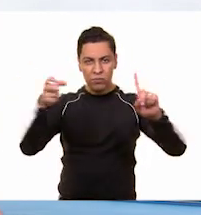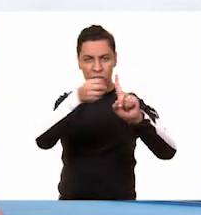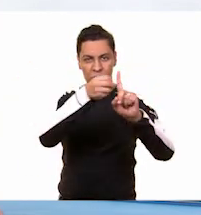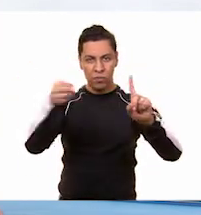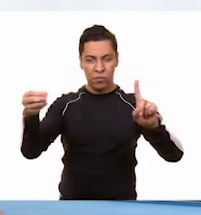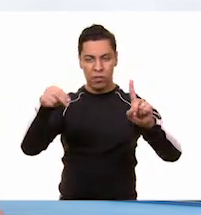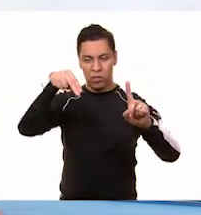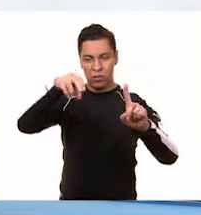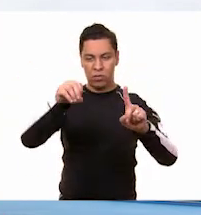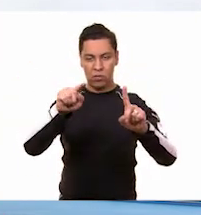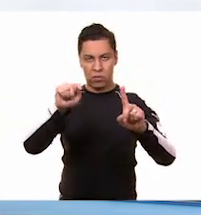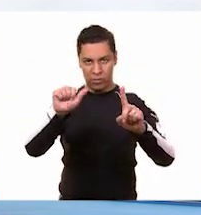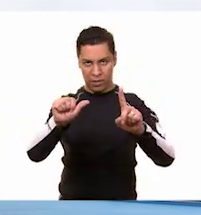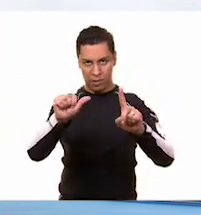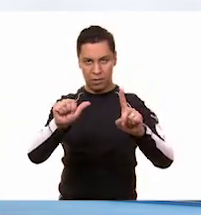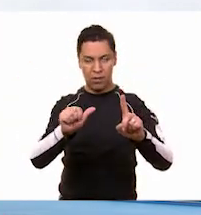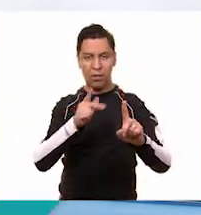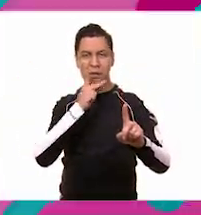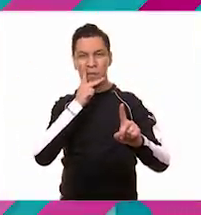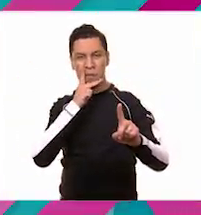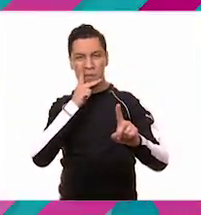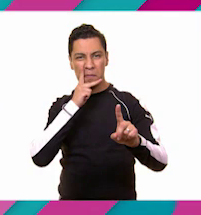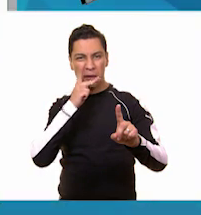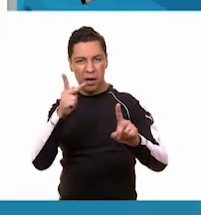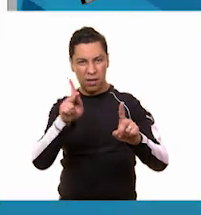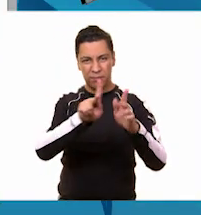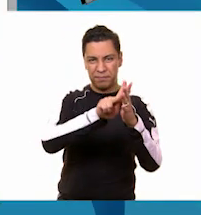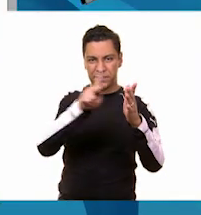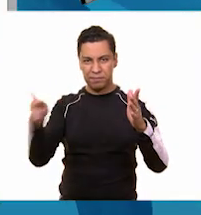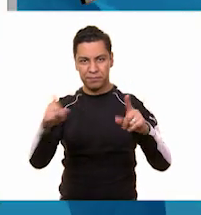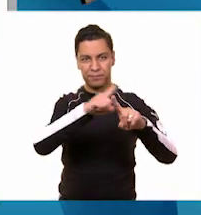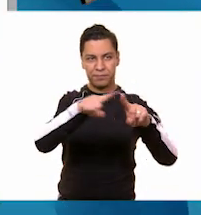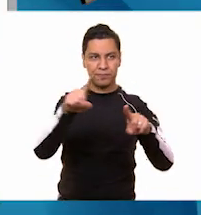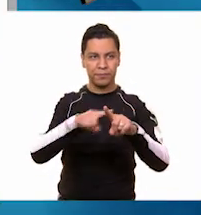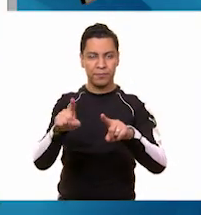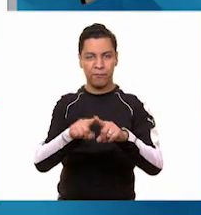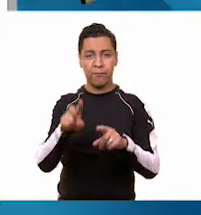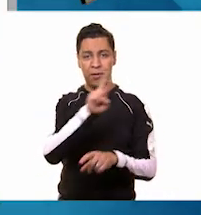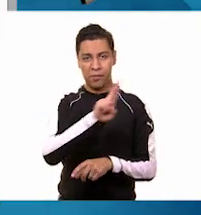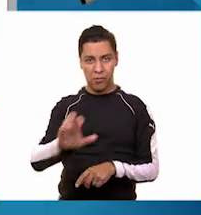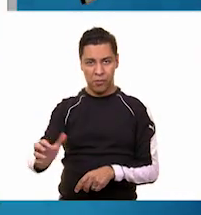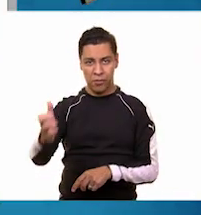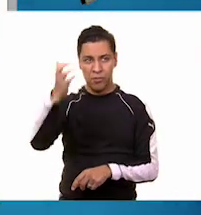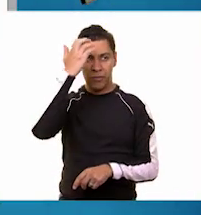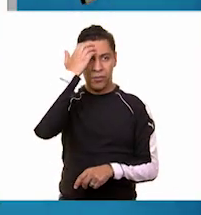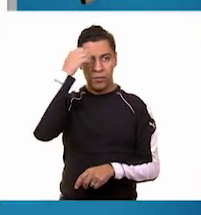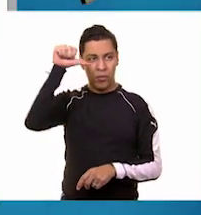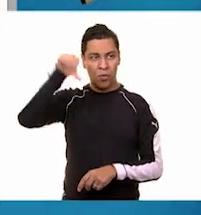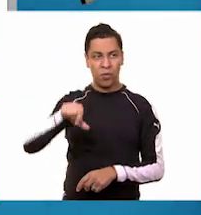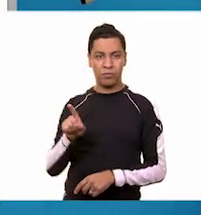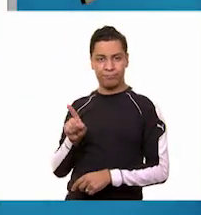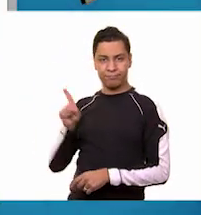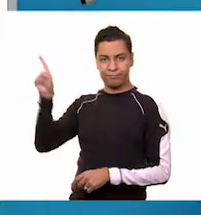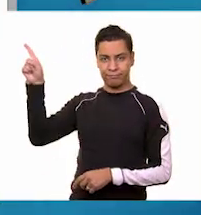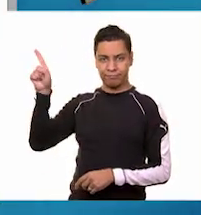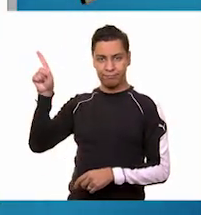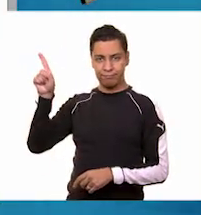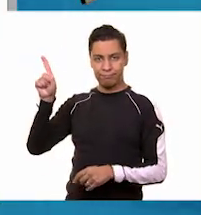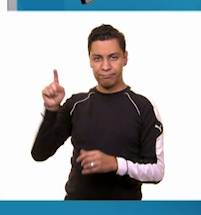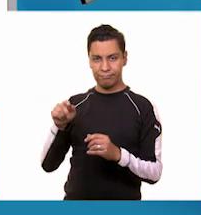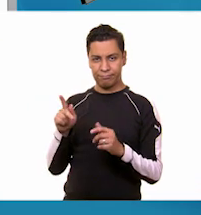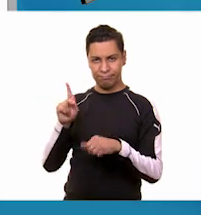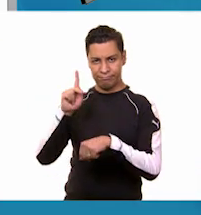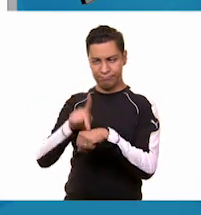notas periodísticas, pero lo que vamos a hacer es reconocer a detalle la estructura de la pirámide